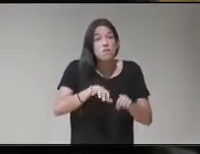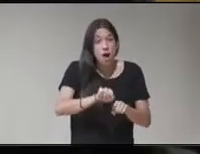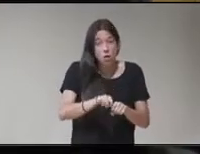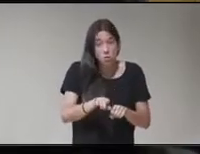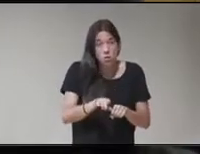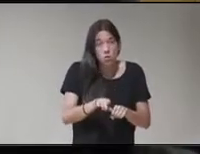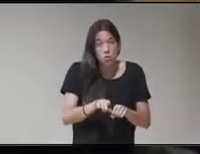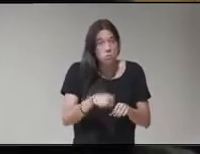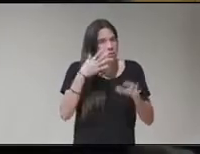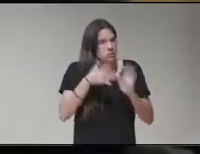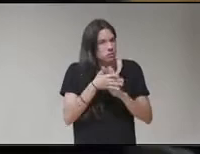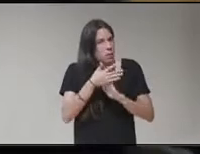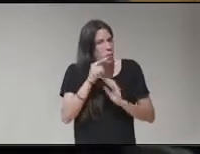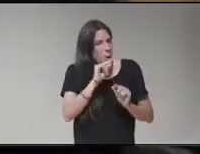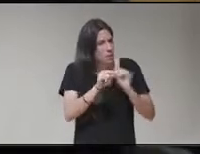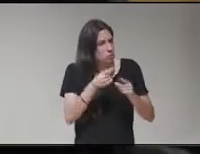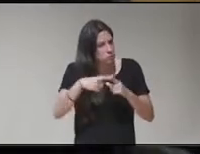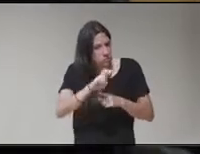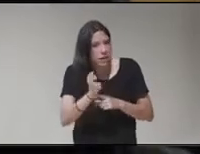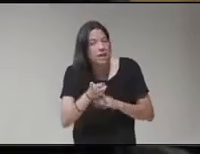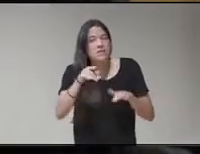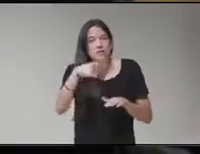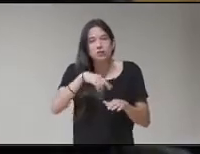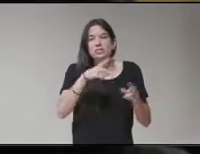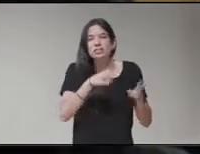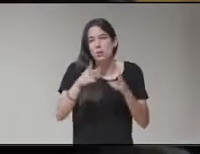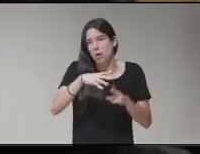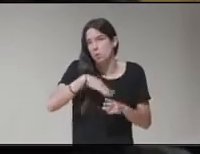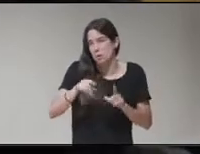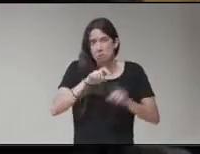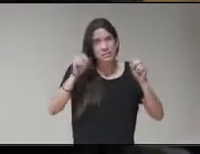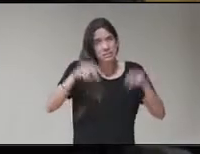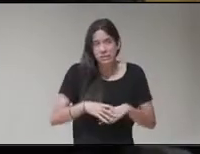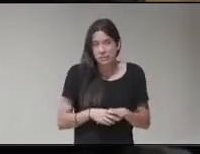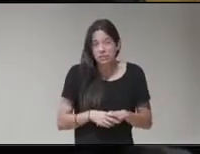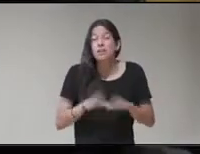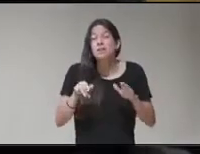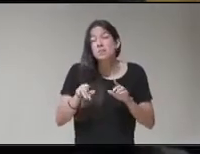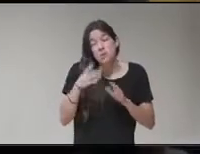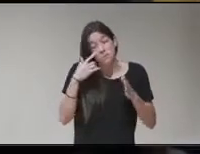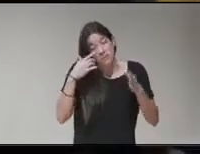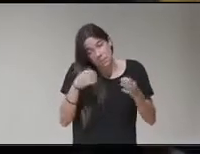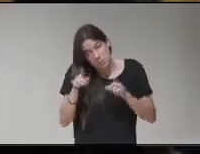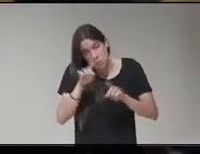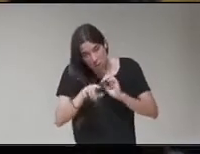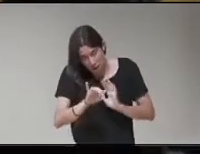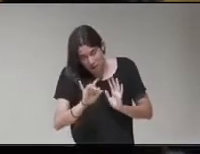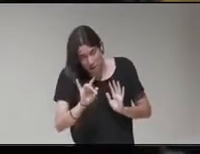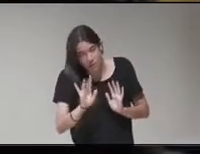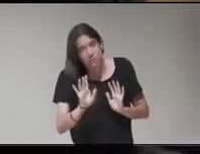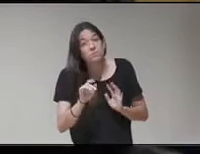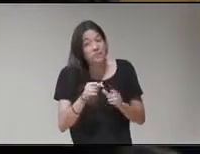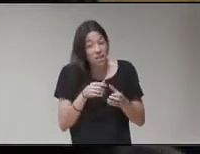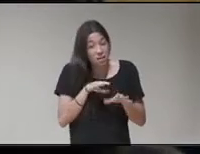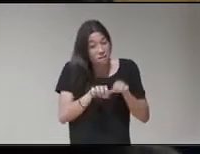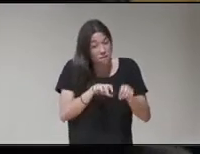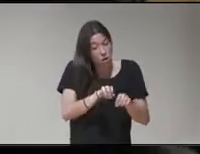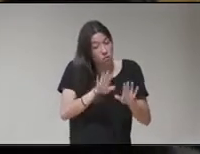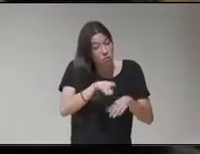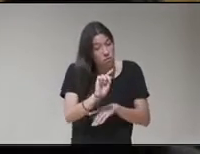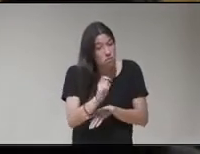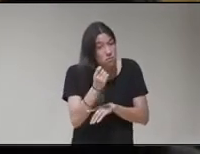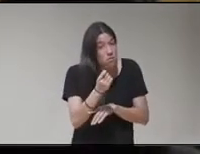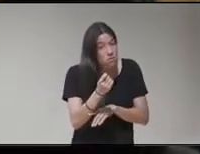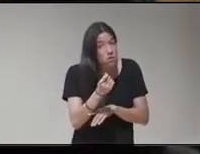había tanto virus que pudimos secuenciarlo sin problema. Bueno, el problema era que el fago que salió era